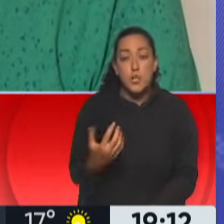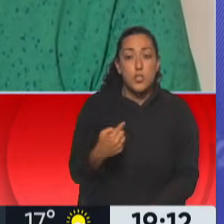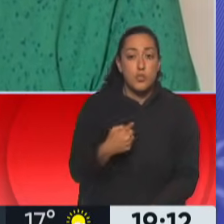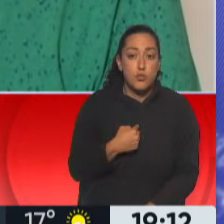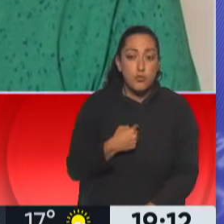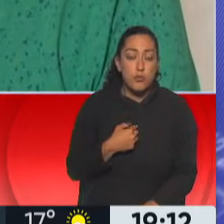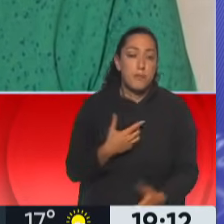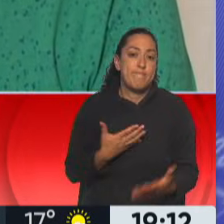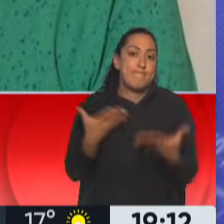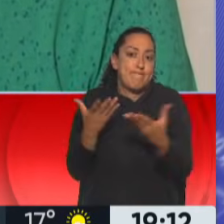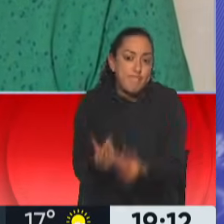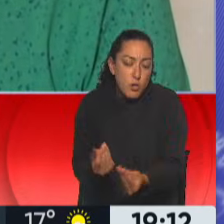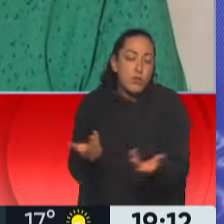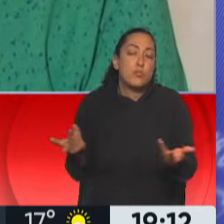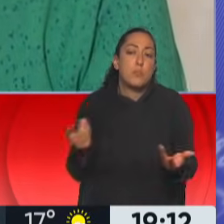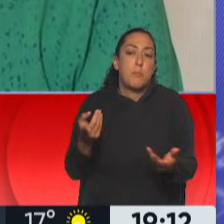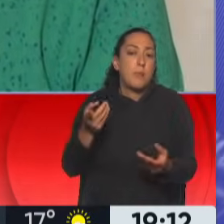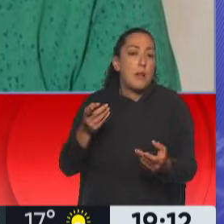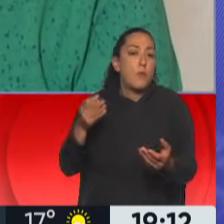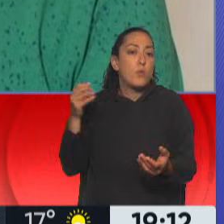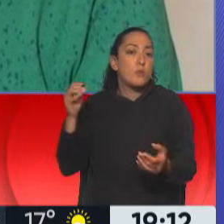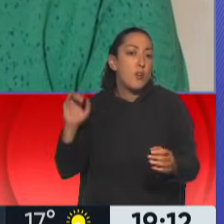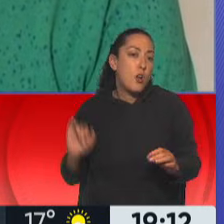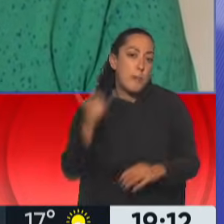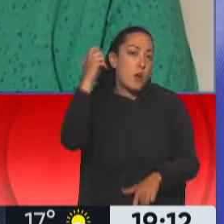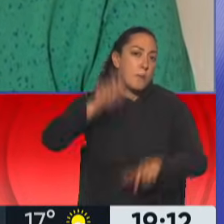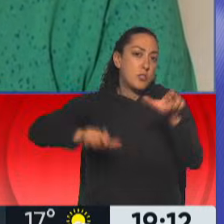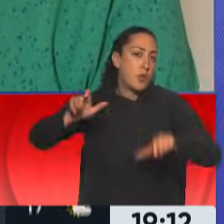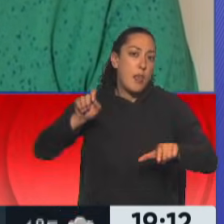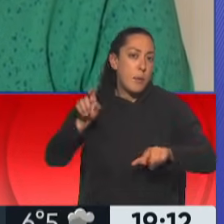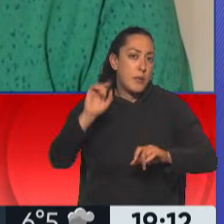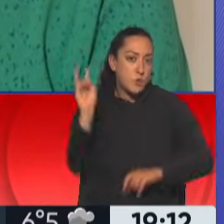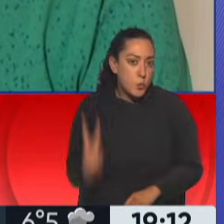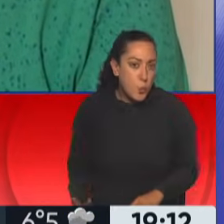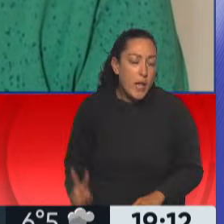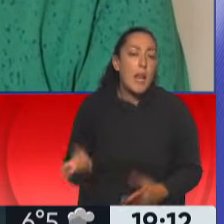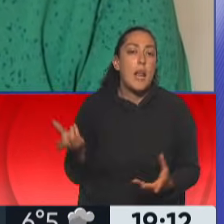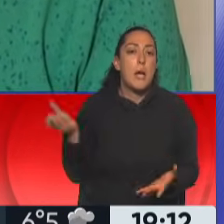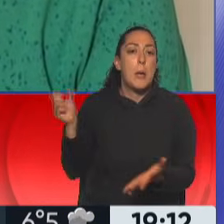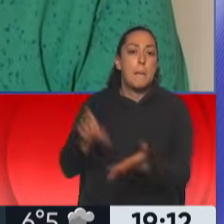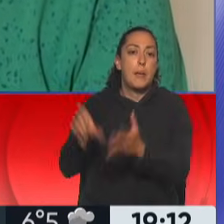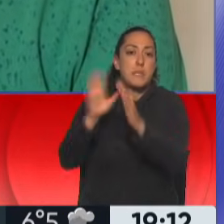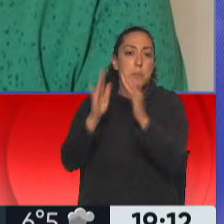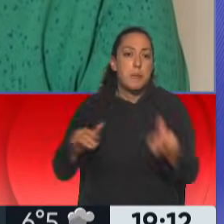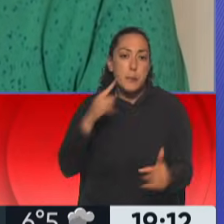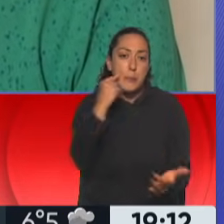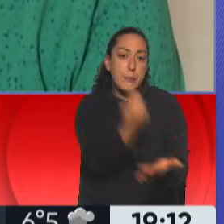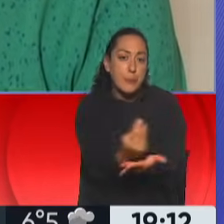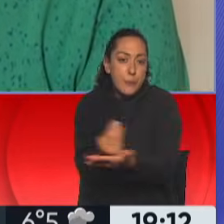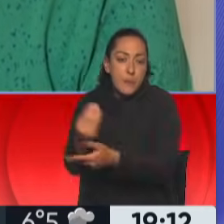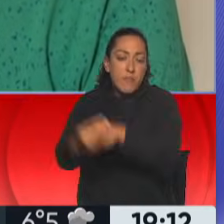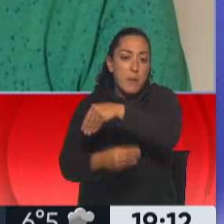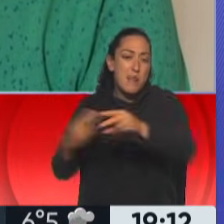abrazo y te quiero decir que deseamos lo mejor para todos los venezolanos, que puedan vivir en un país en paz, que se puedan reencontrar con